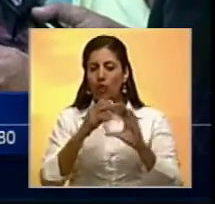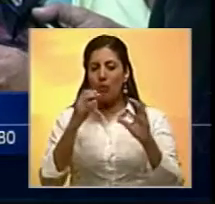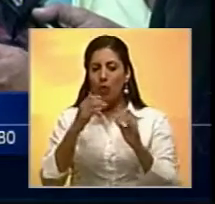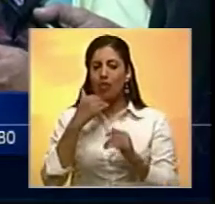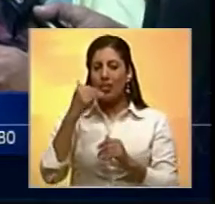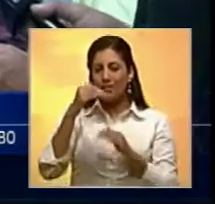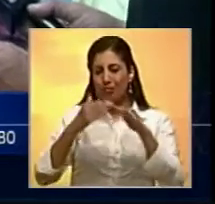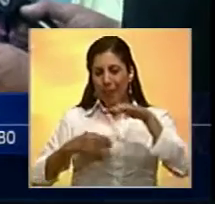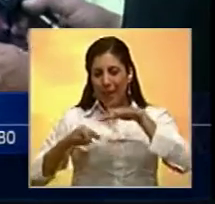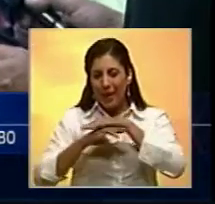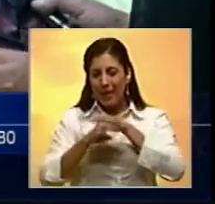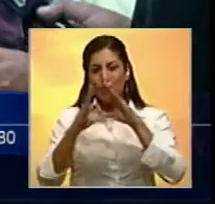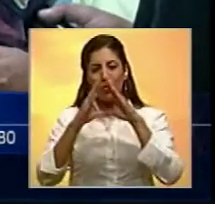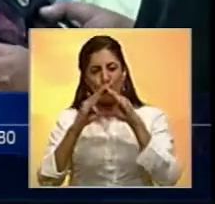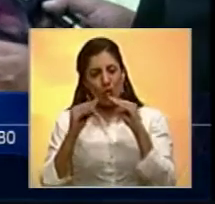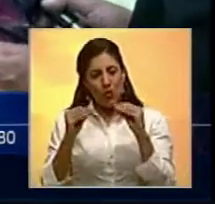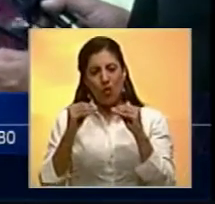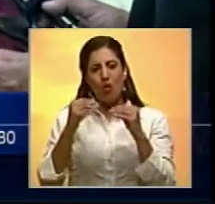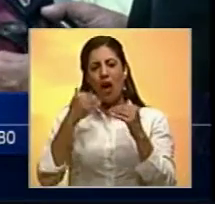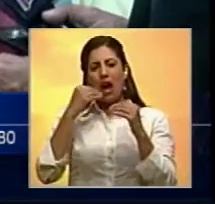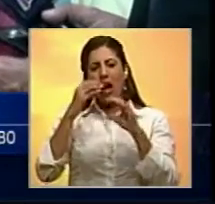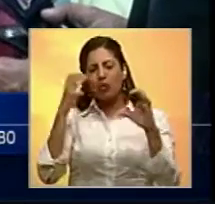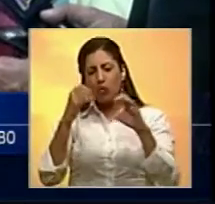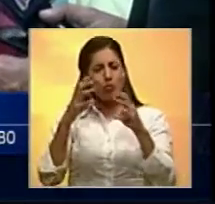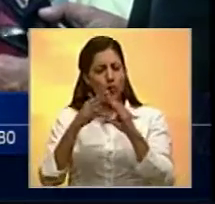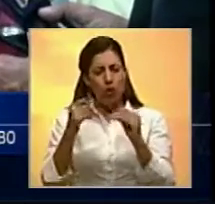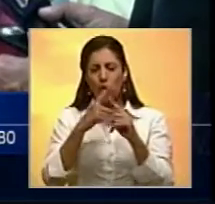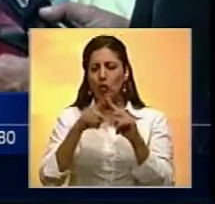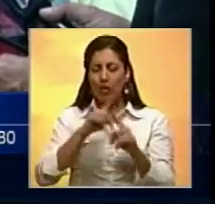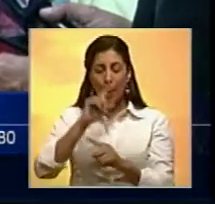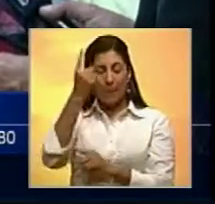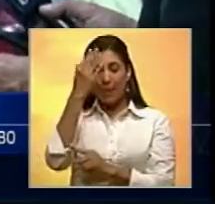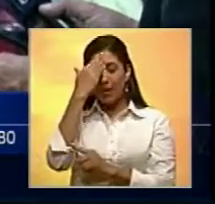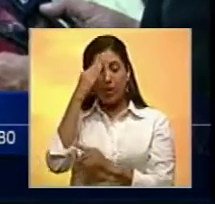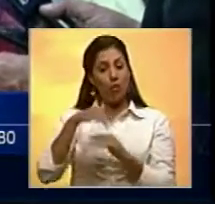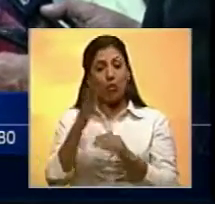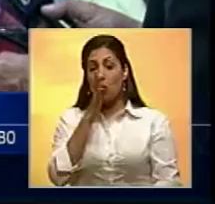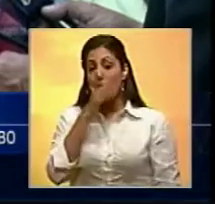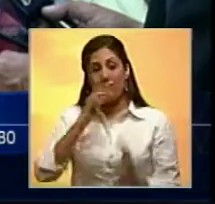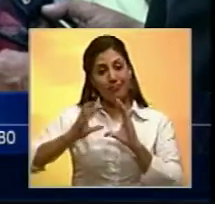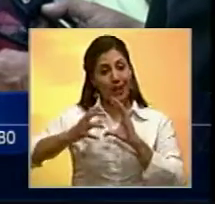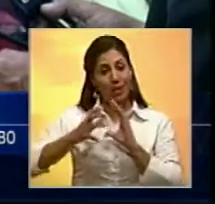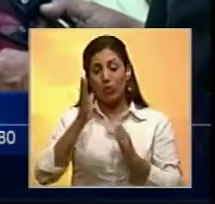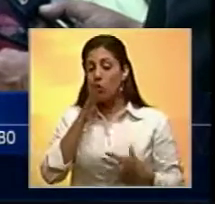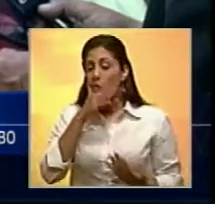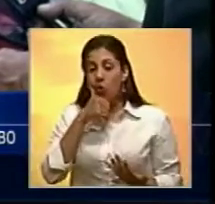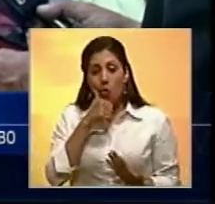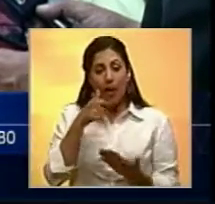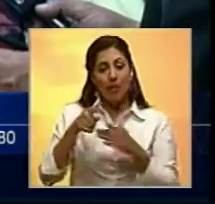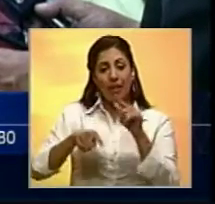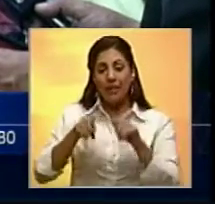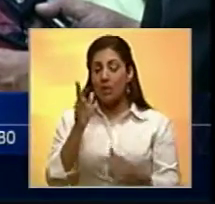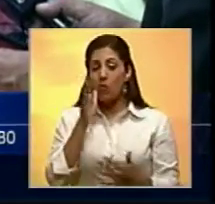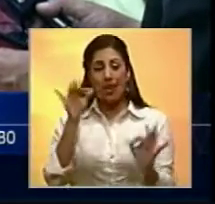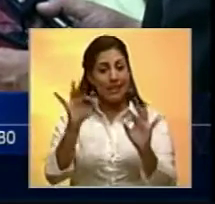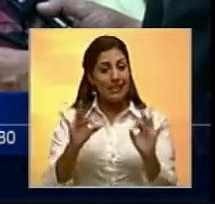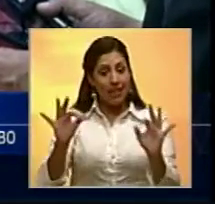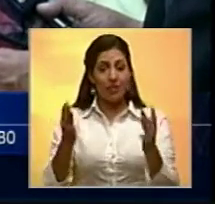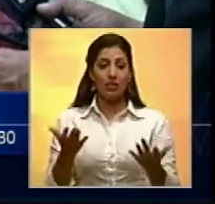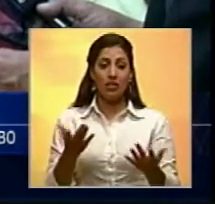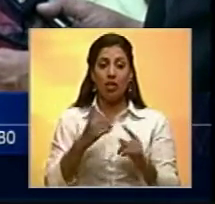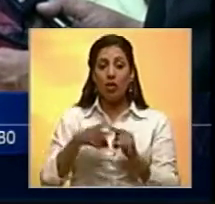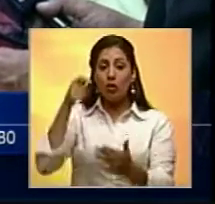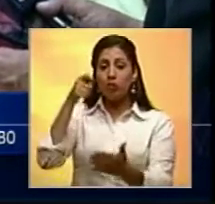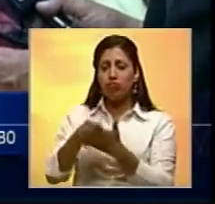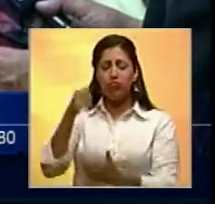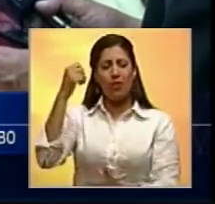urbano, el suburbano, el transporte interurbano. Primero y principal porque no tenemos repuestos, no tenemos insumos y los costos